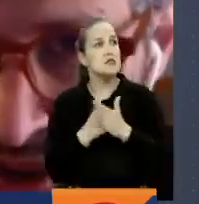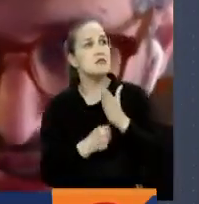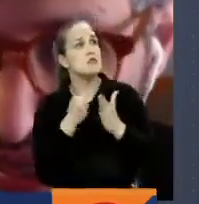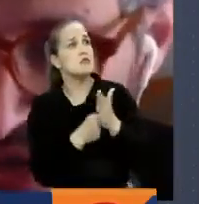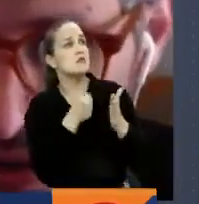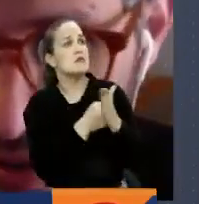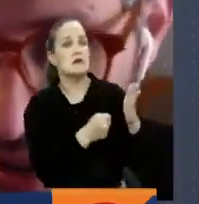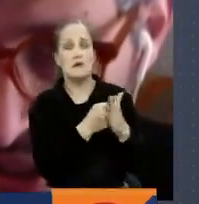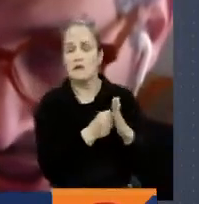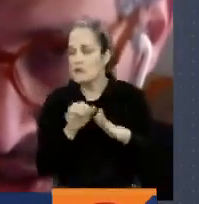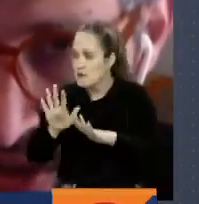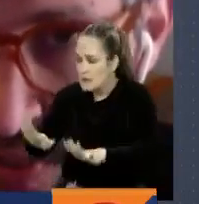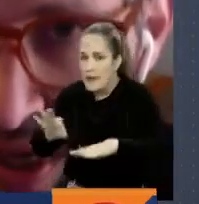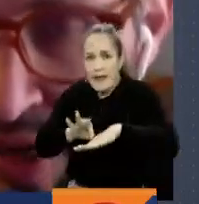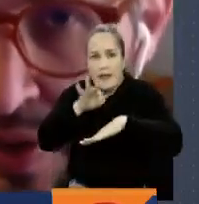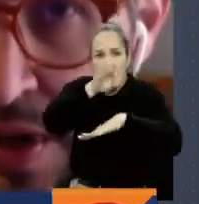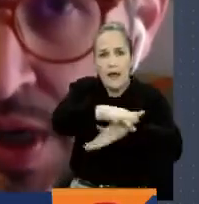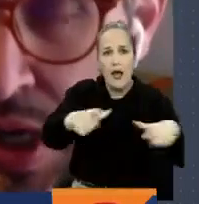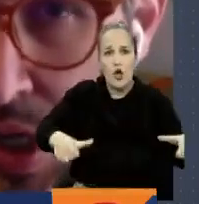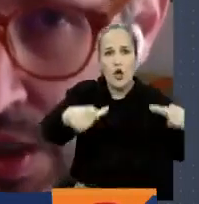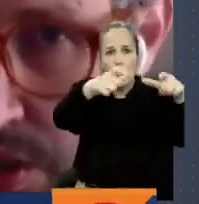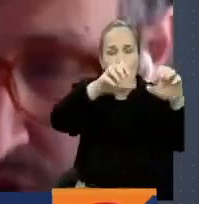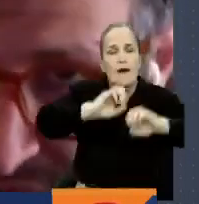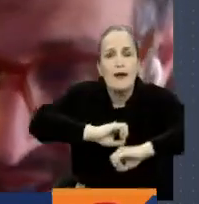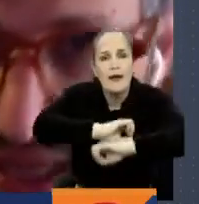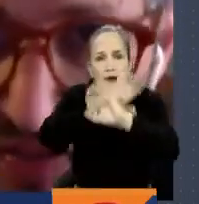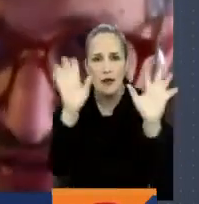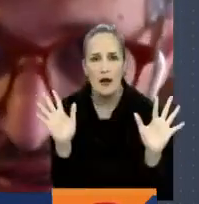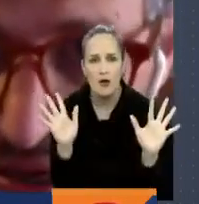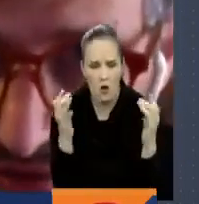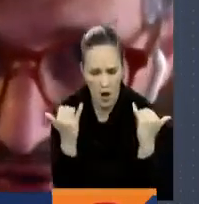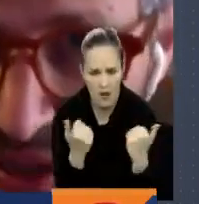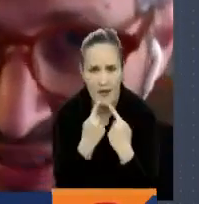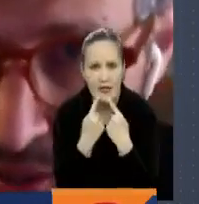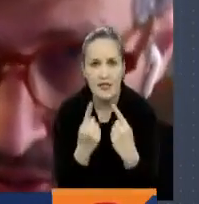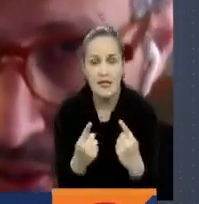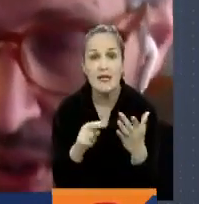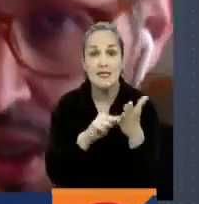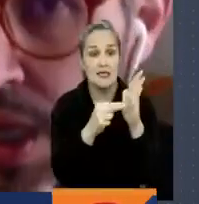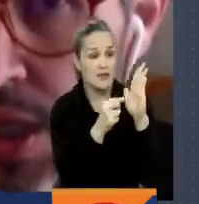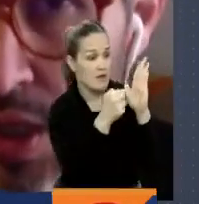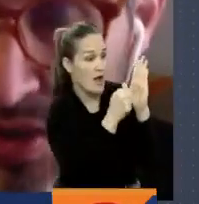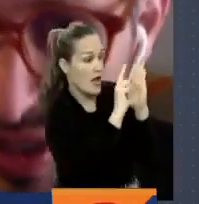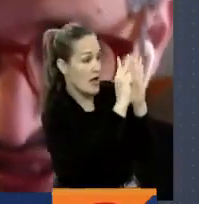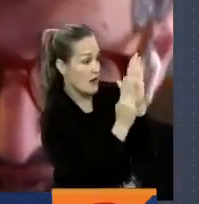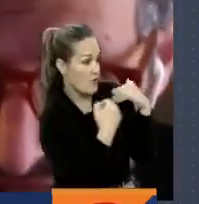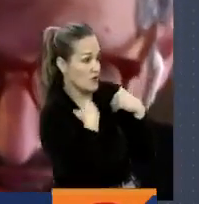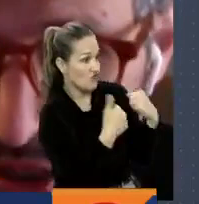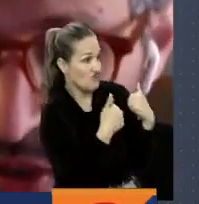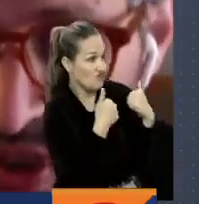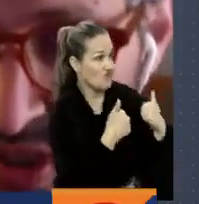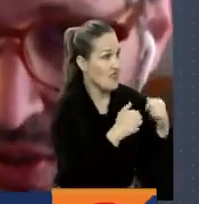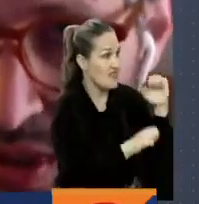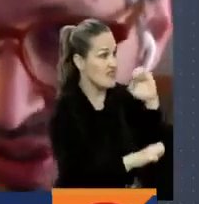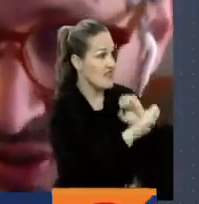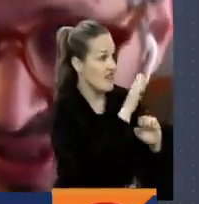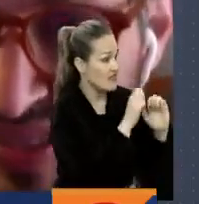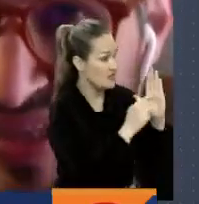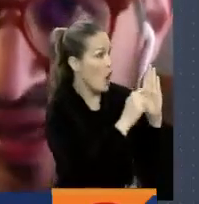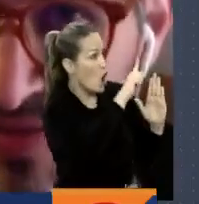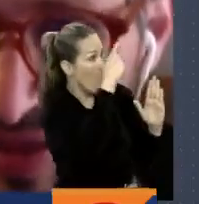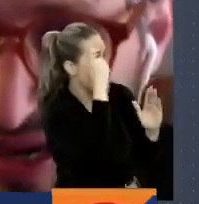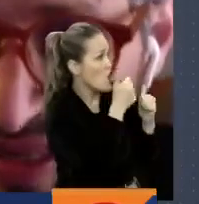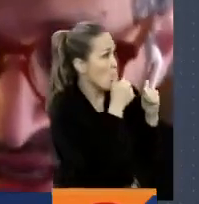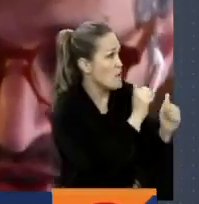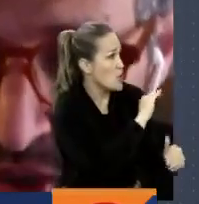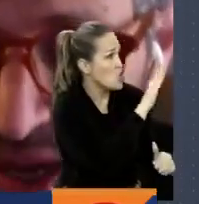esa discusión se detenga yo aquí quiero ser muy claro no se trata de defender la reforma a la salud No se trata de decir que todo lo que hace el gobierno está